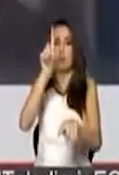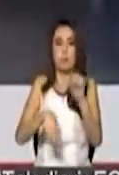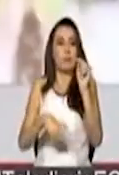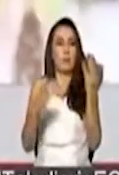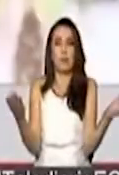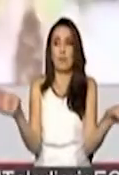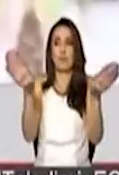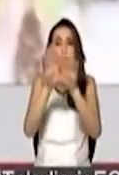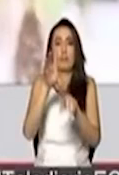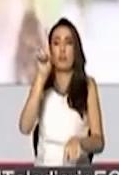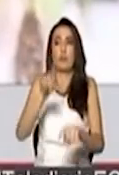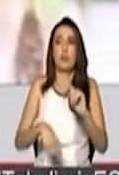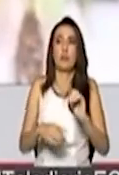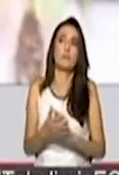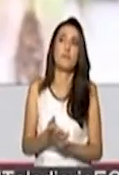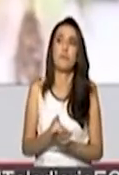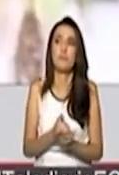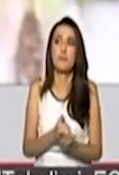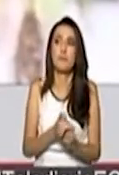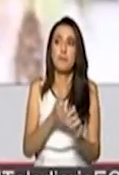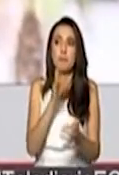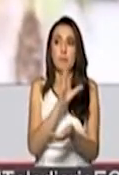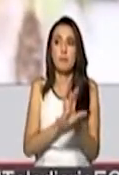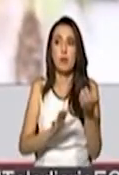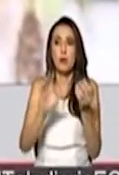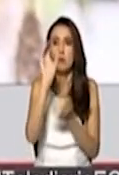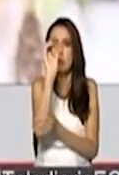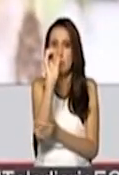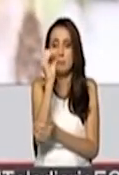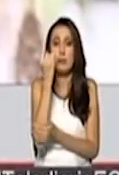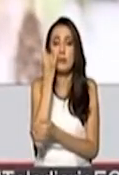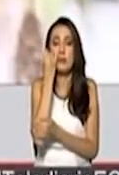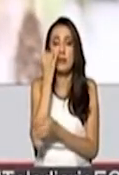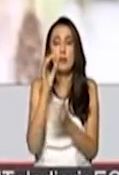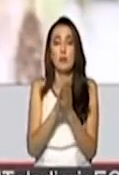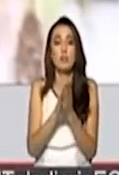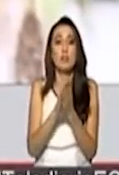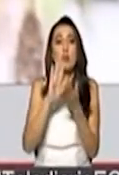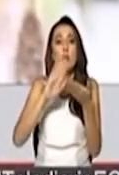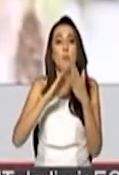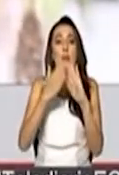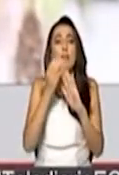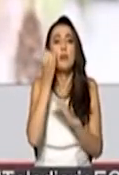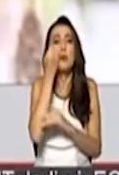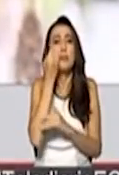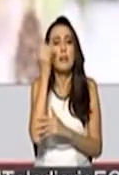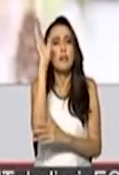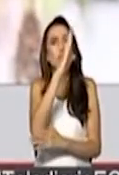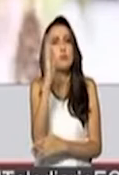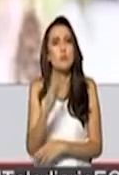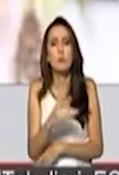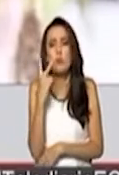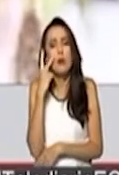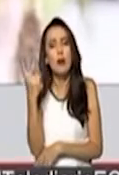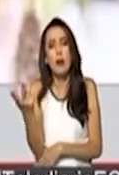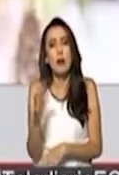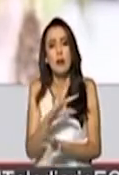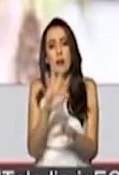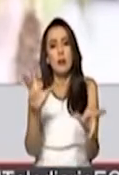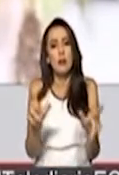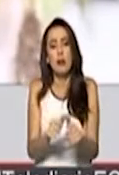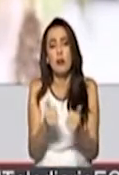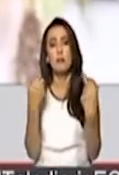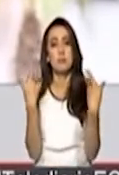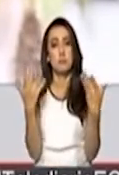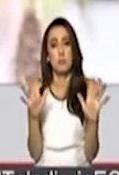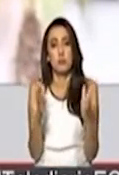consiguieron. Los hermanos indígenas nunca han saqueado. En la Sierra Centro nunca hemos visto imágenes como las que ustedes acaban